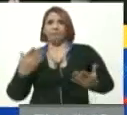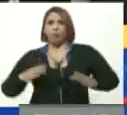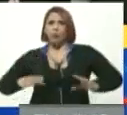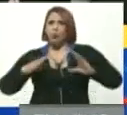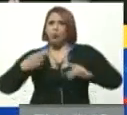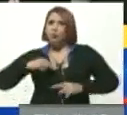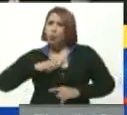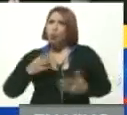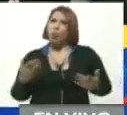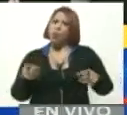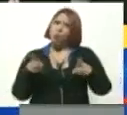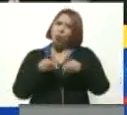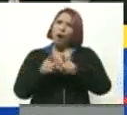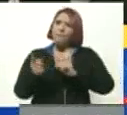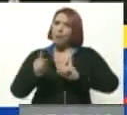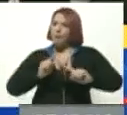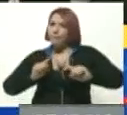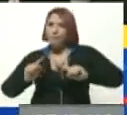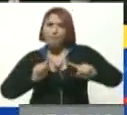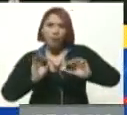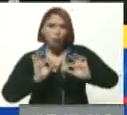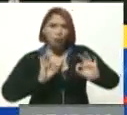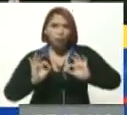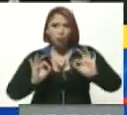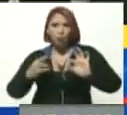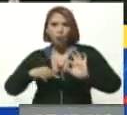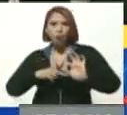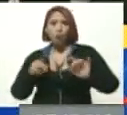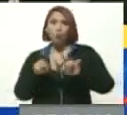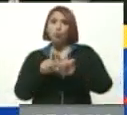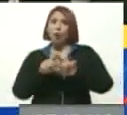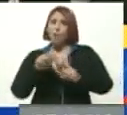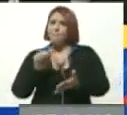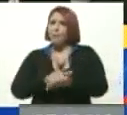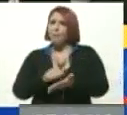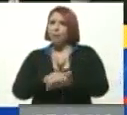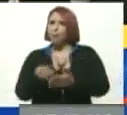estamos nosotros, mira, coordinando. Somos de verdad, mira, como esta madera.